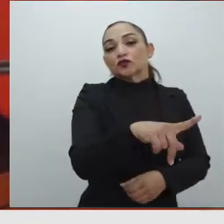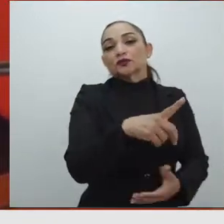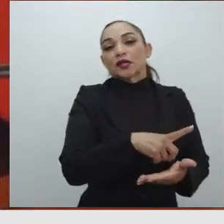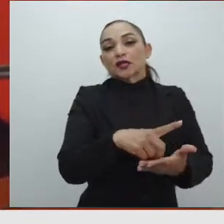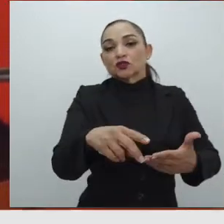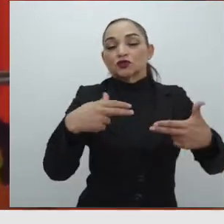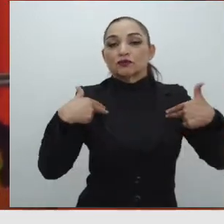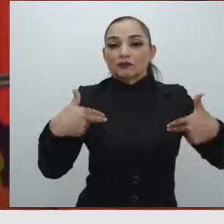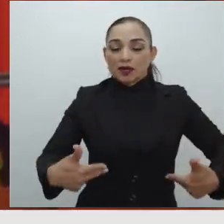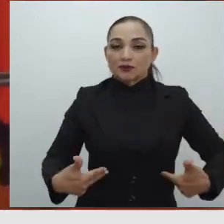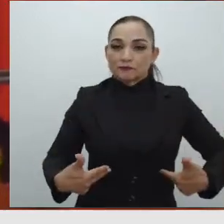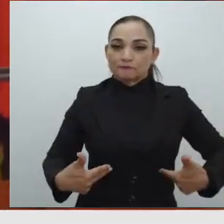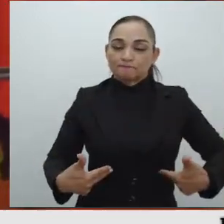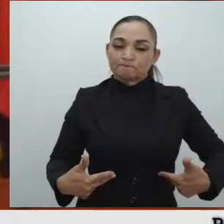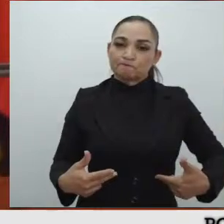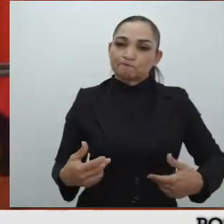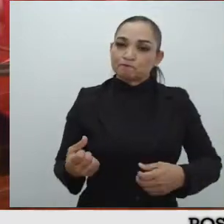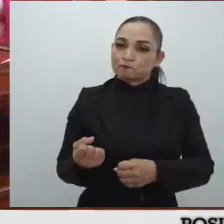Expresar